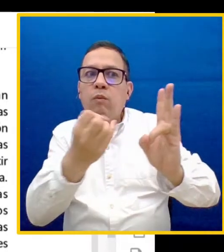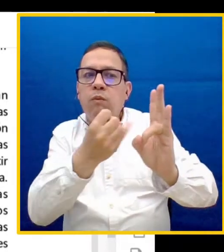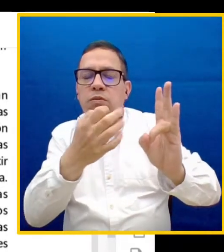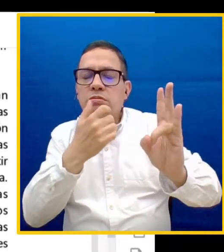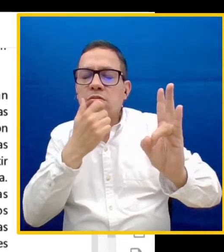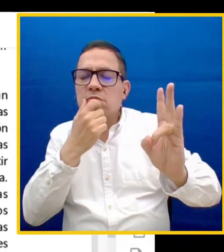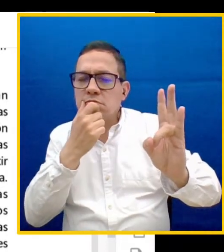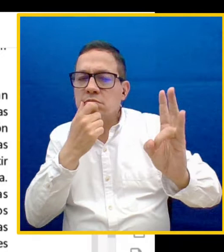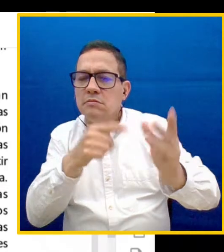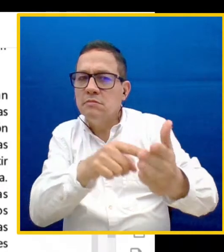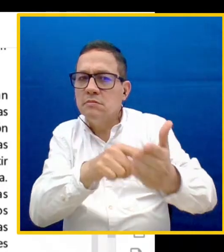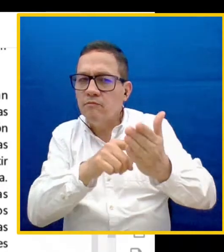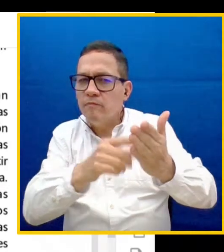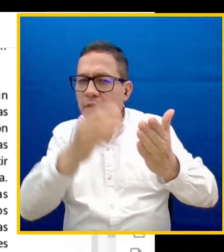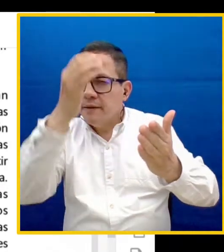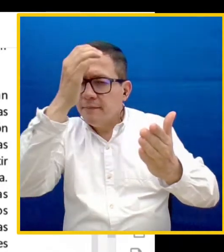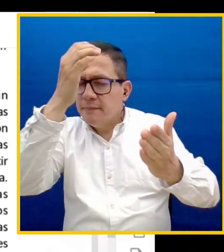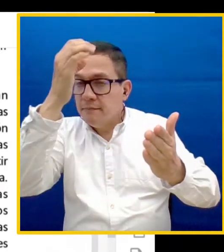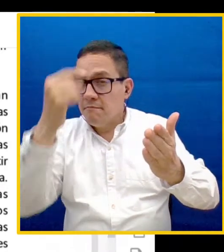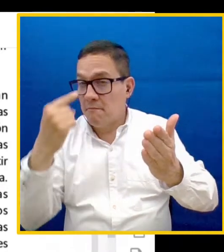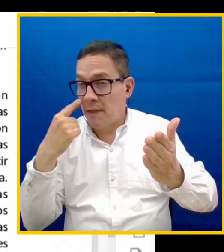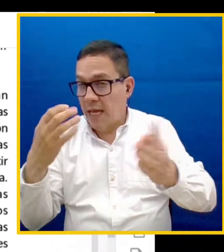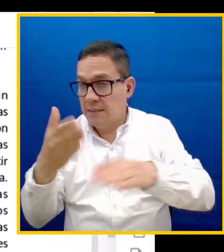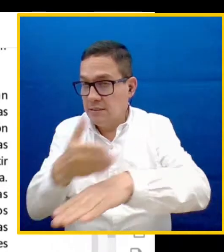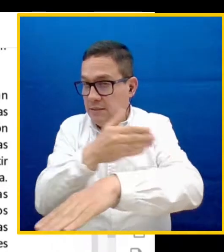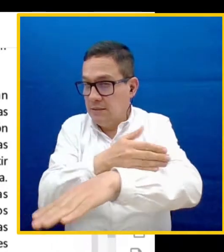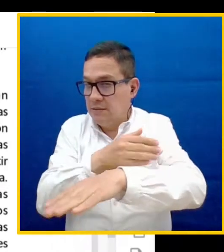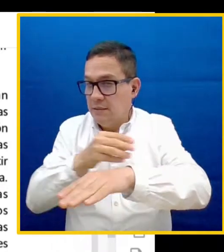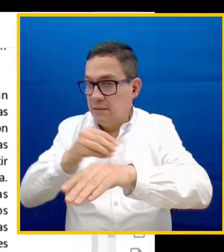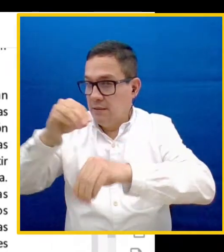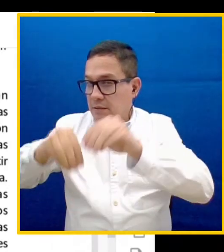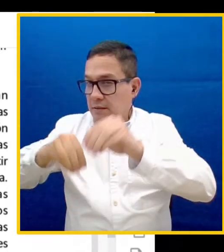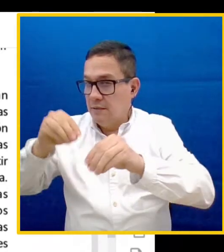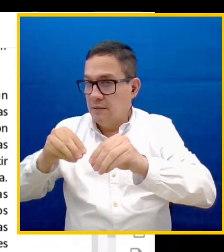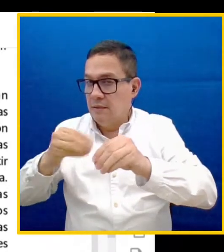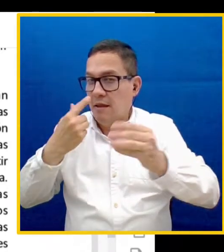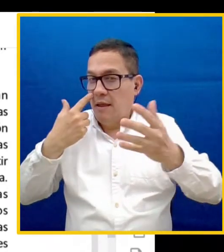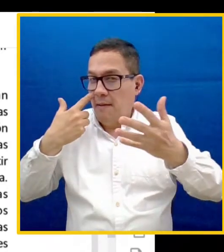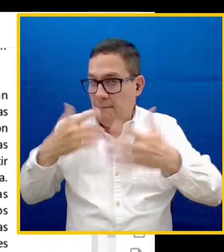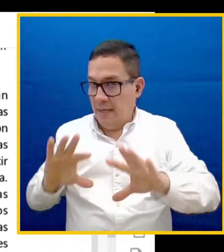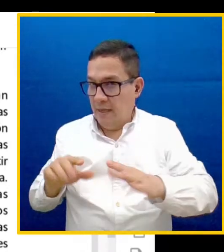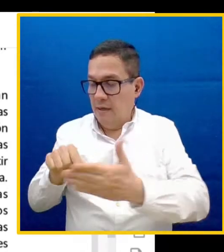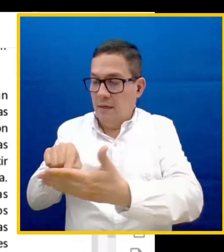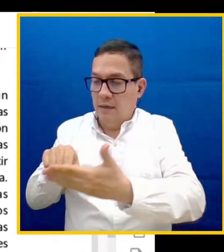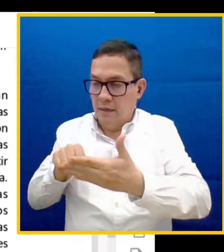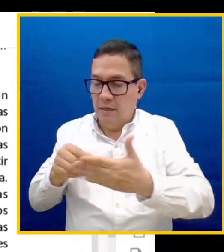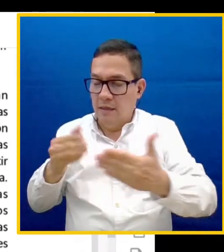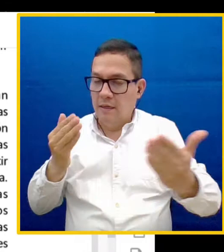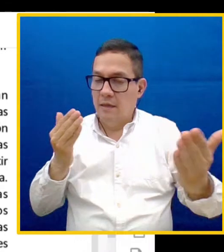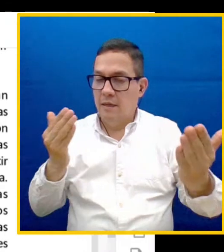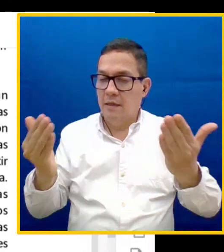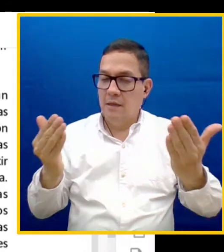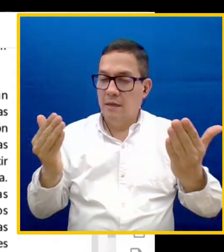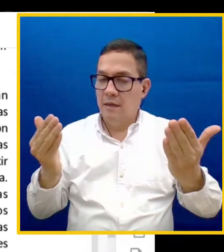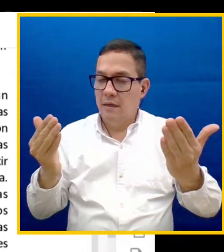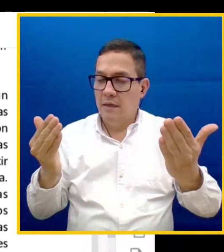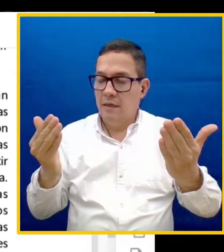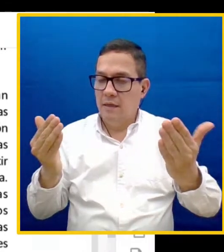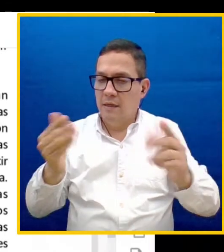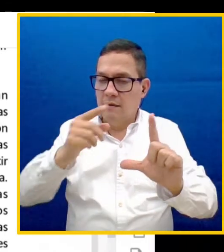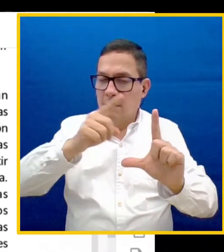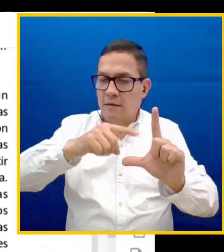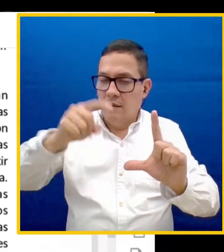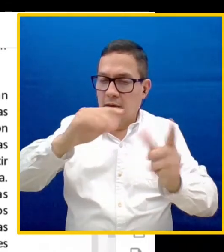conceptos principales que fueron establecidos en la o las hipótesis sean